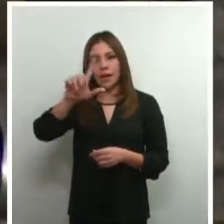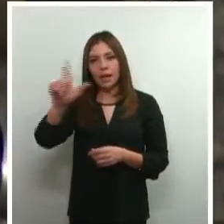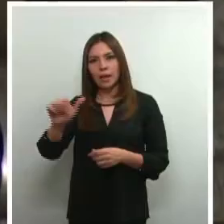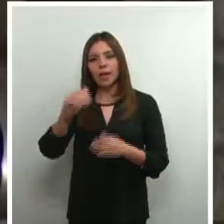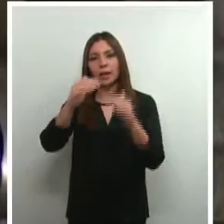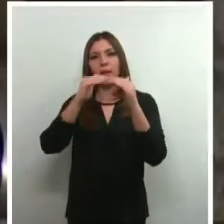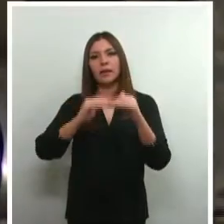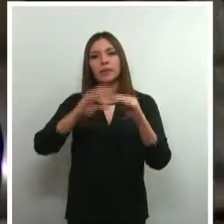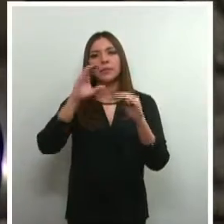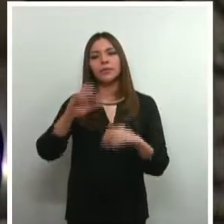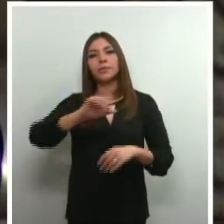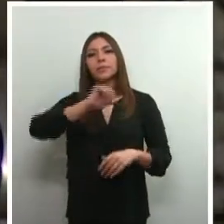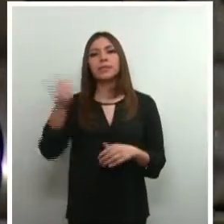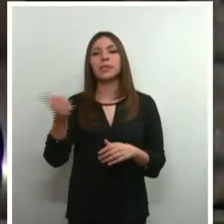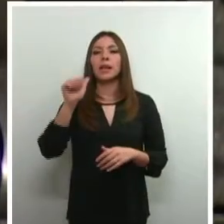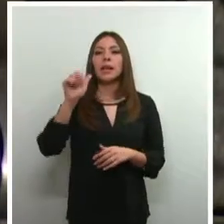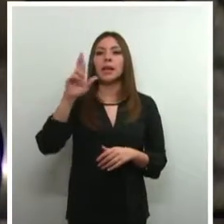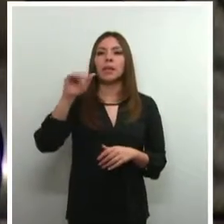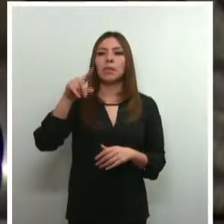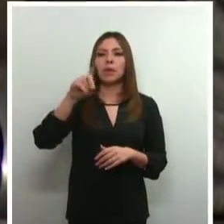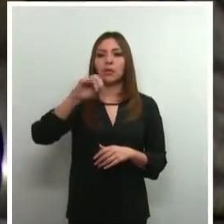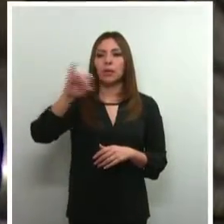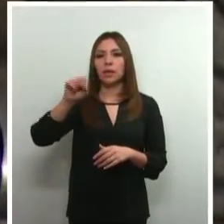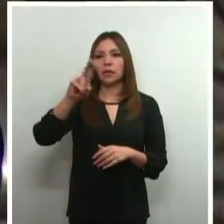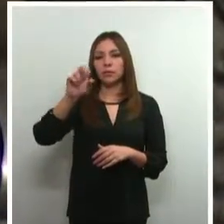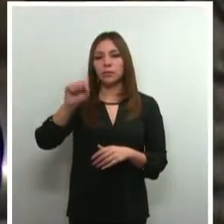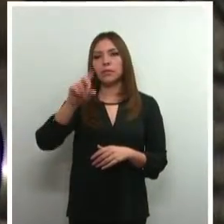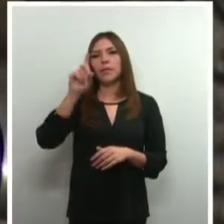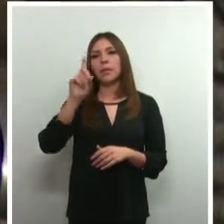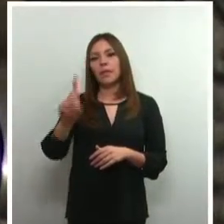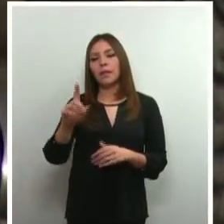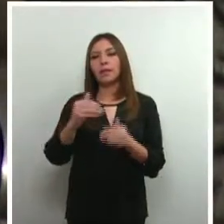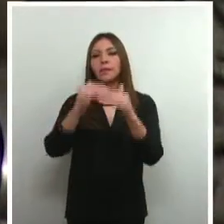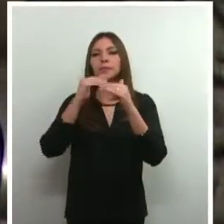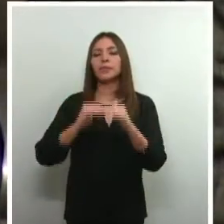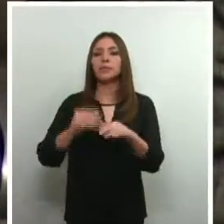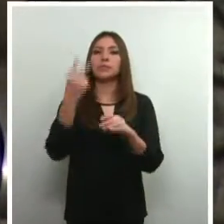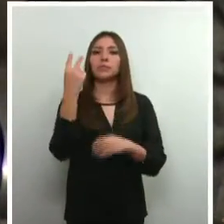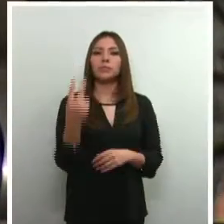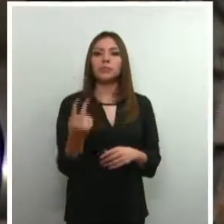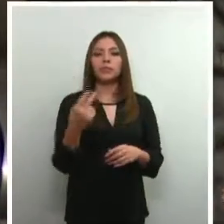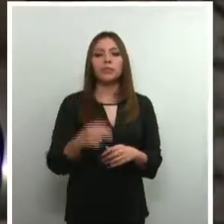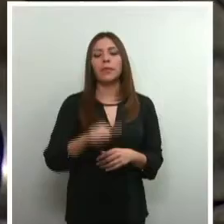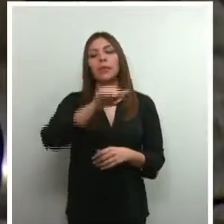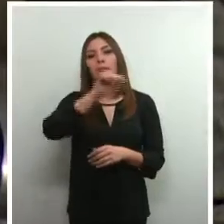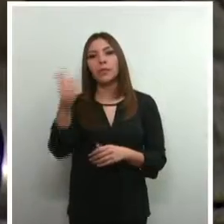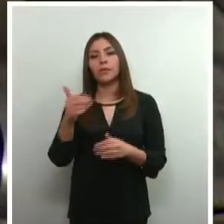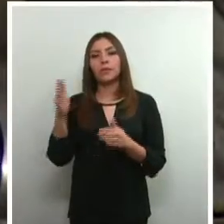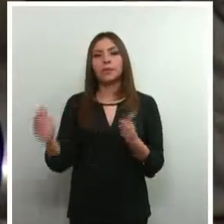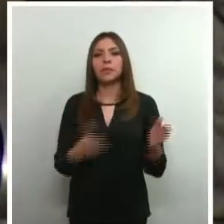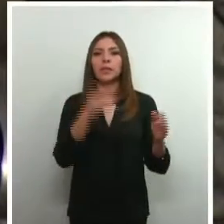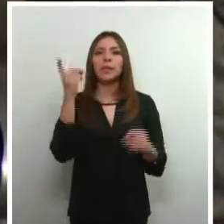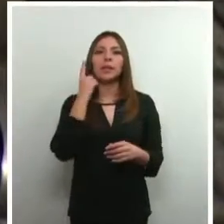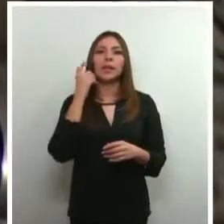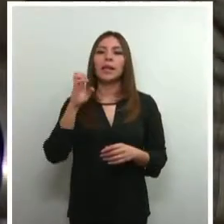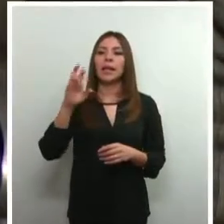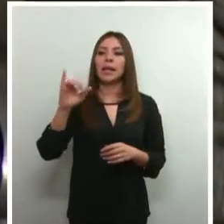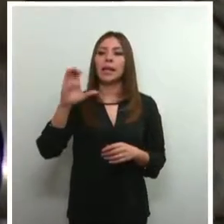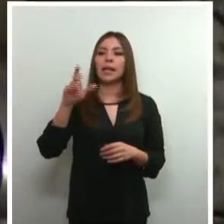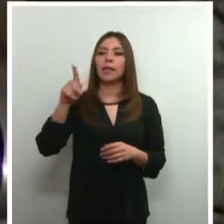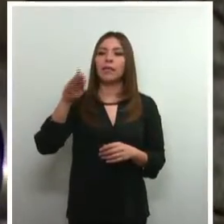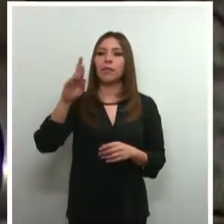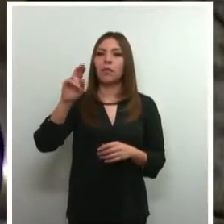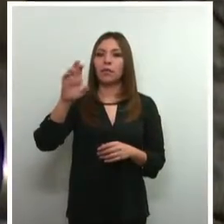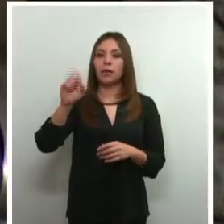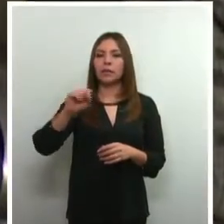Reserva de Armando Jesús Báez Pinal, al apartado D, numeral 2. Una reserva del diputado Eric Flores, José